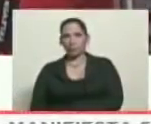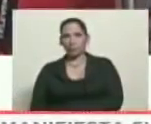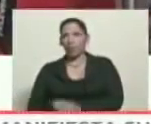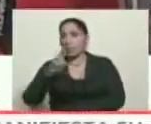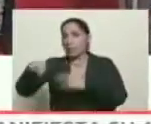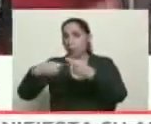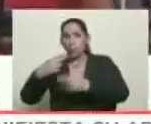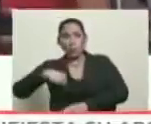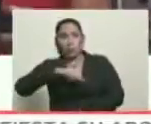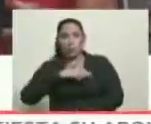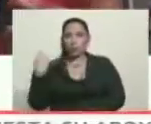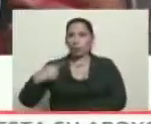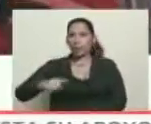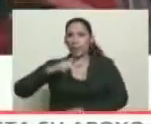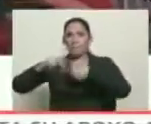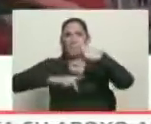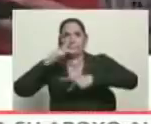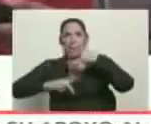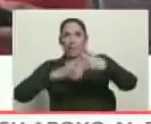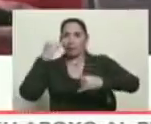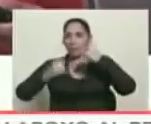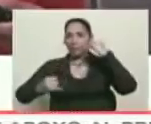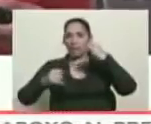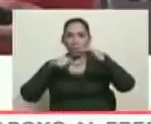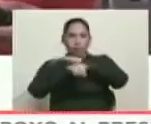de nosotros tenía como planes terminar en una embajada.